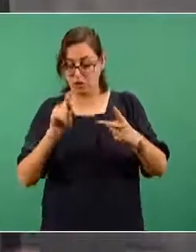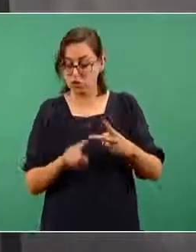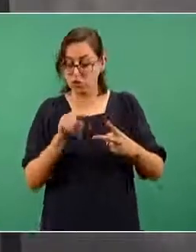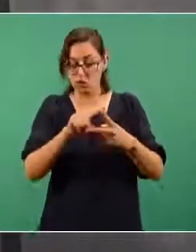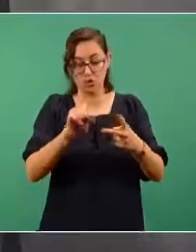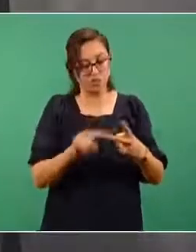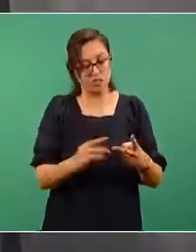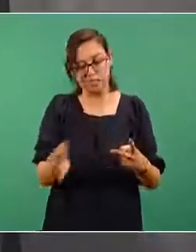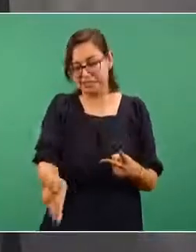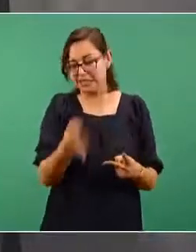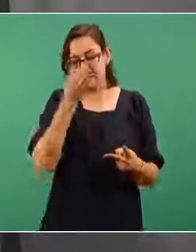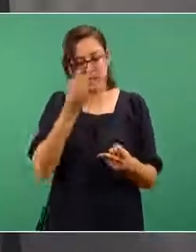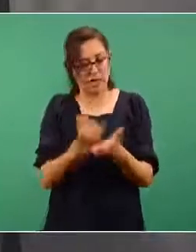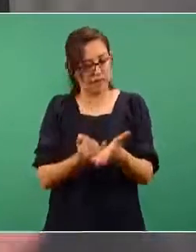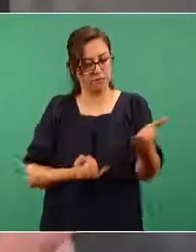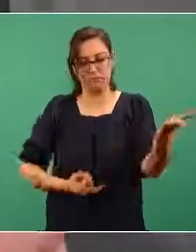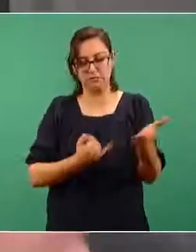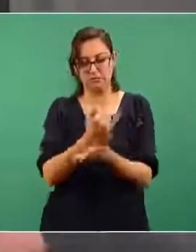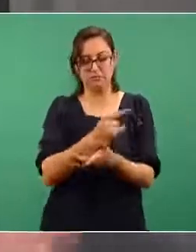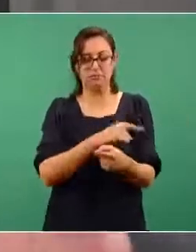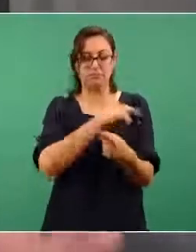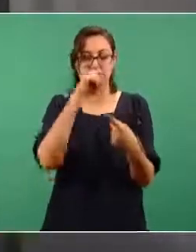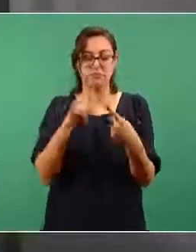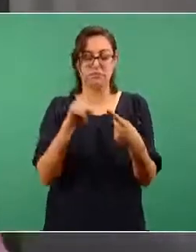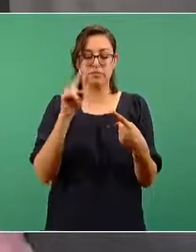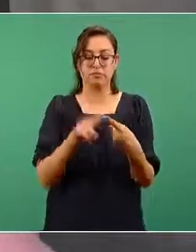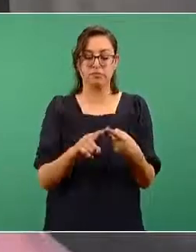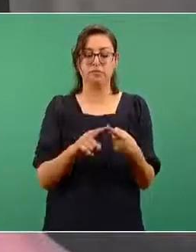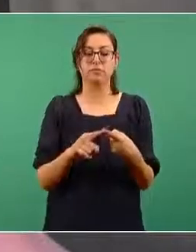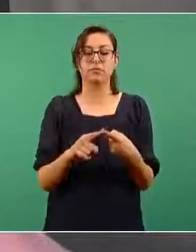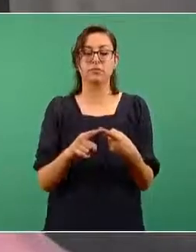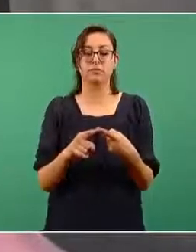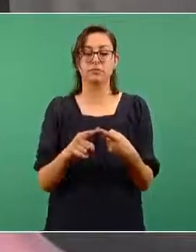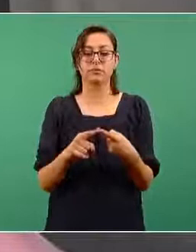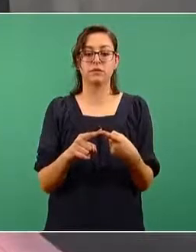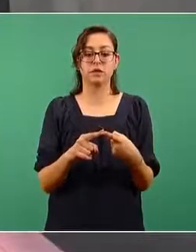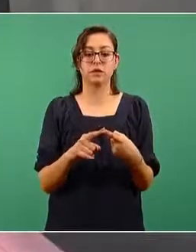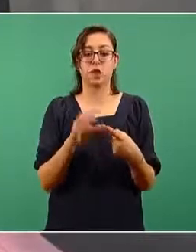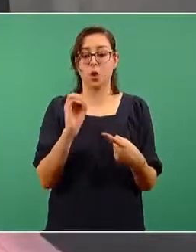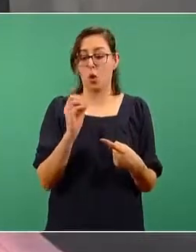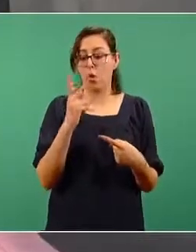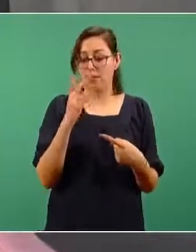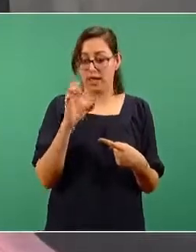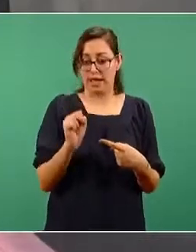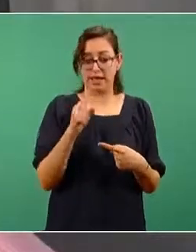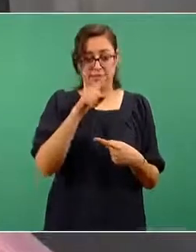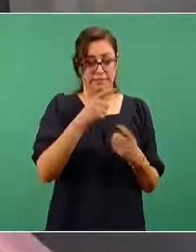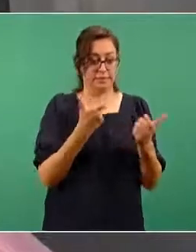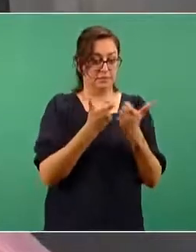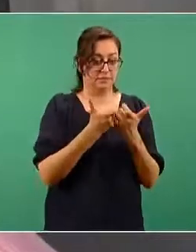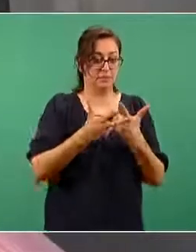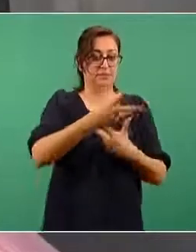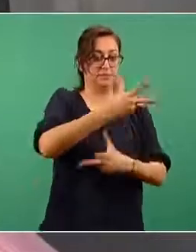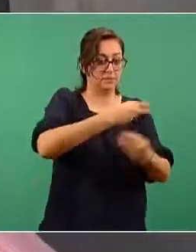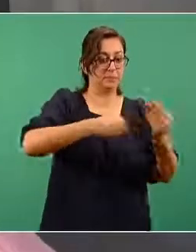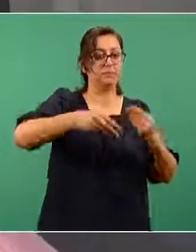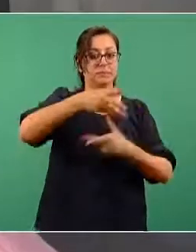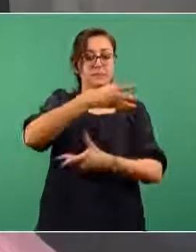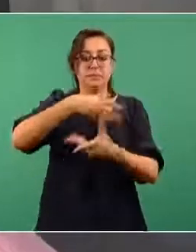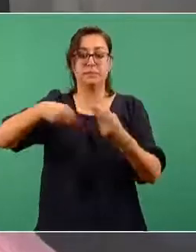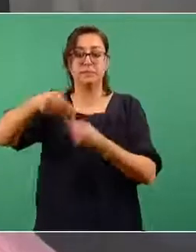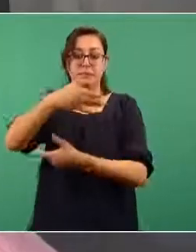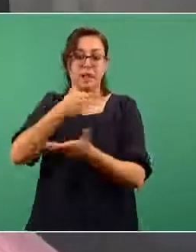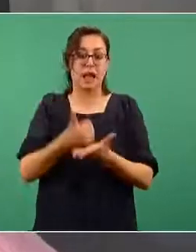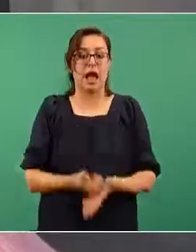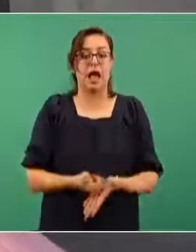de resolverse. Uno es a través del Fondo Rotatorio de la Organización Panamericana de la Salud. Este fondo rotatorio es un mecanismo